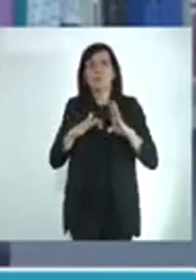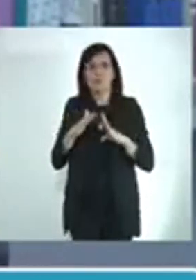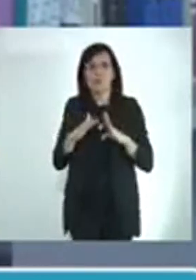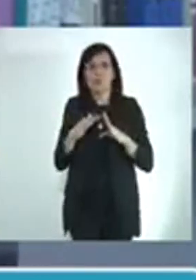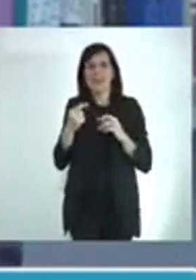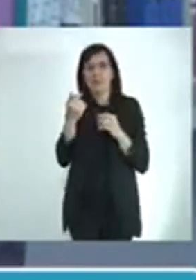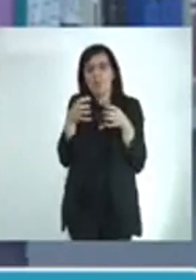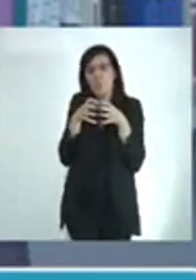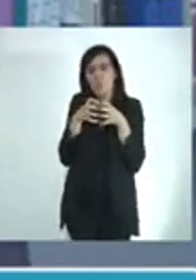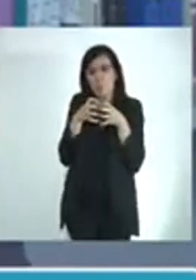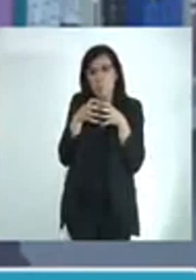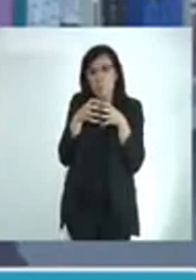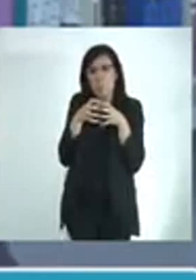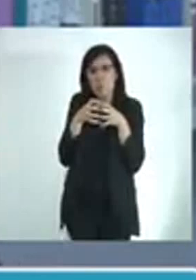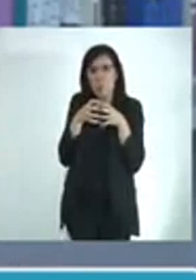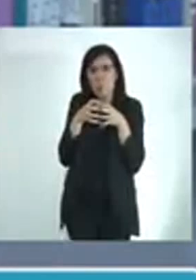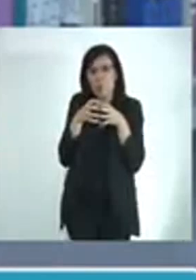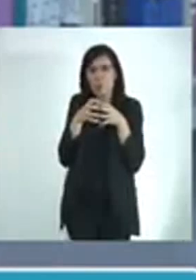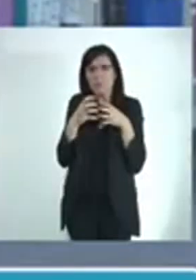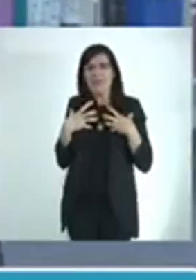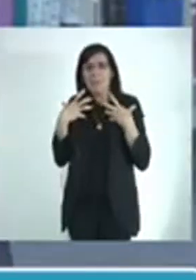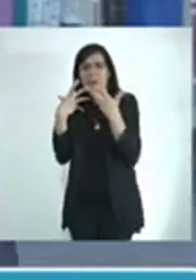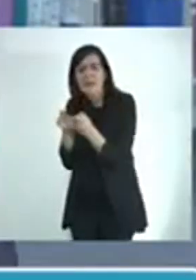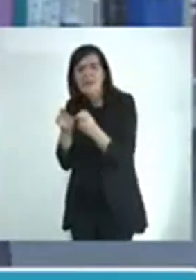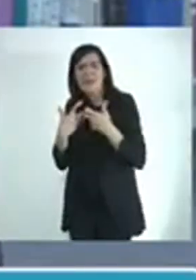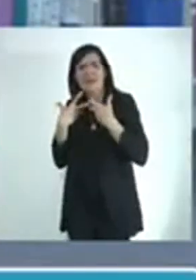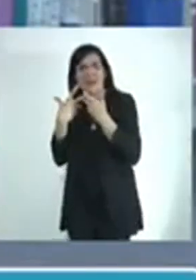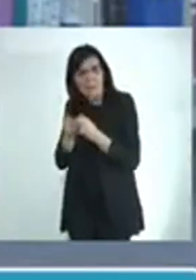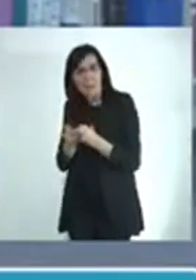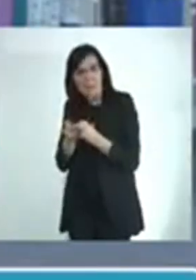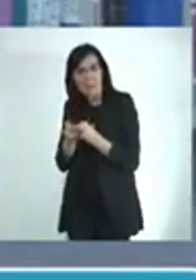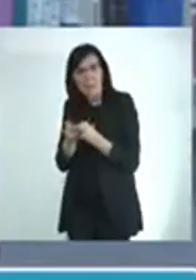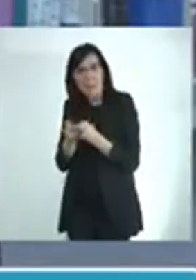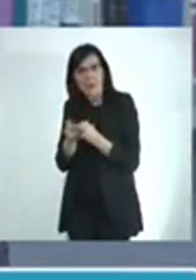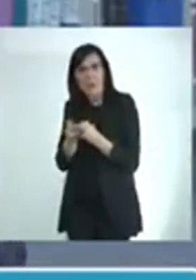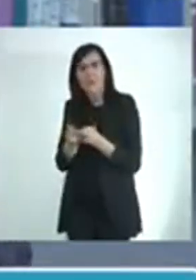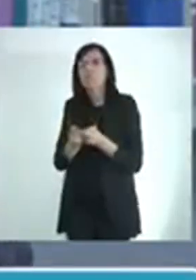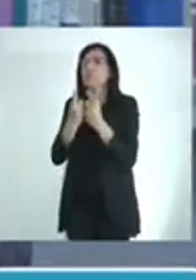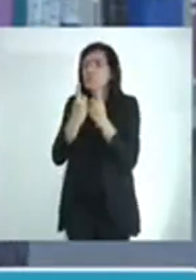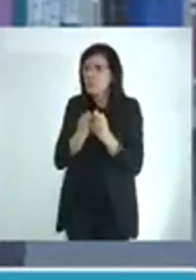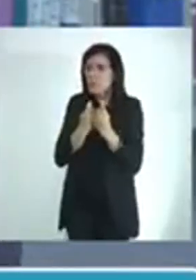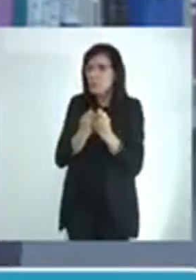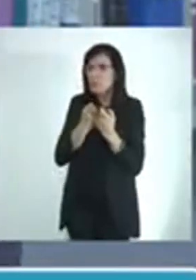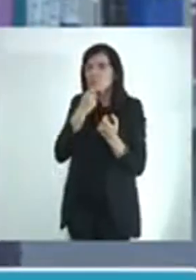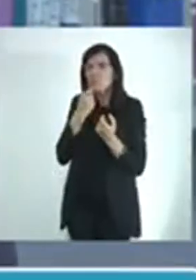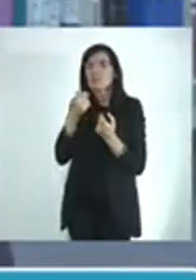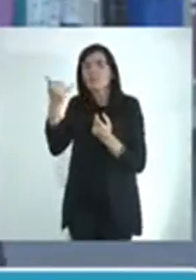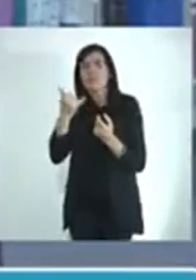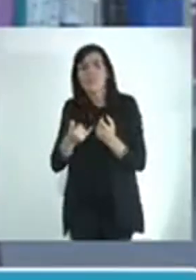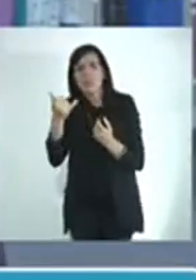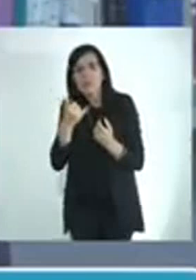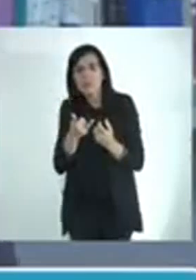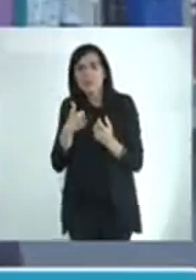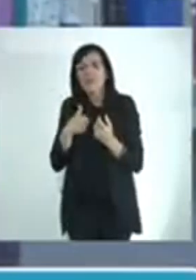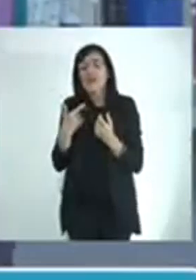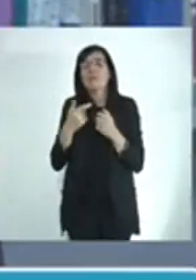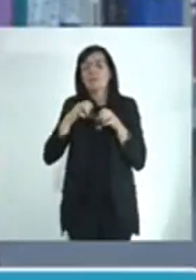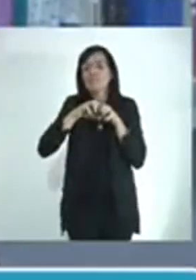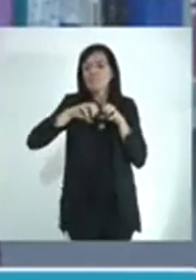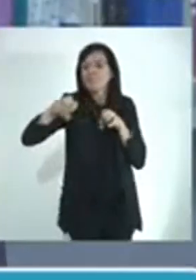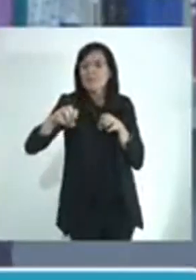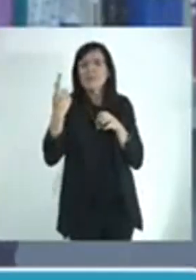para situaciones complejas, donde todo, no solamente lo que se hace GPI, sino también los mismos integrantes de los distintos programas de la